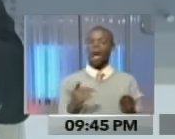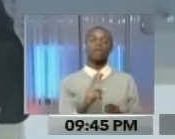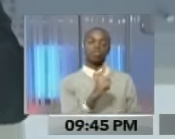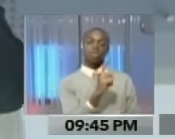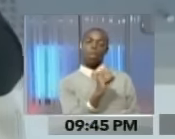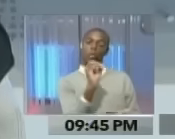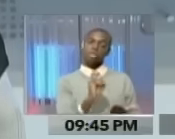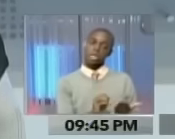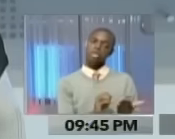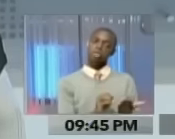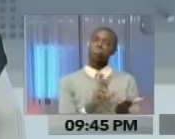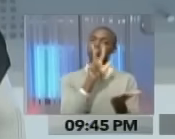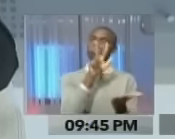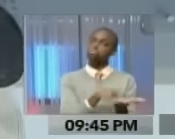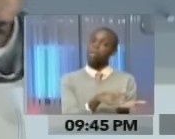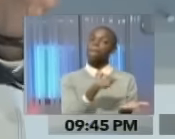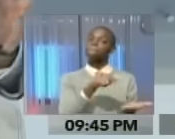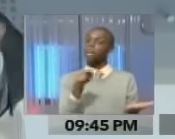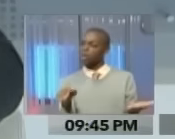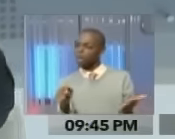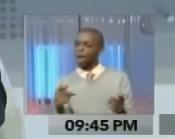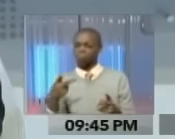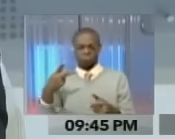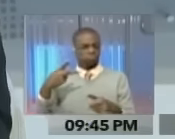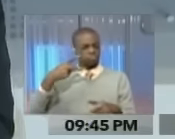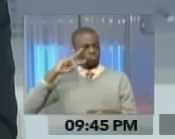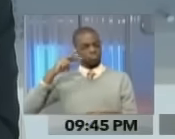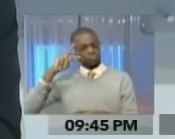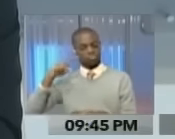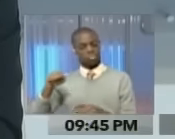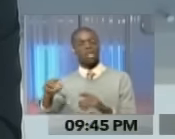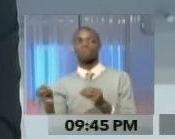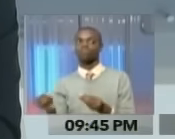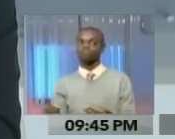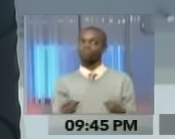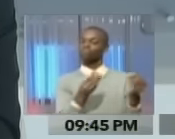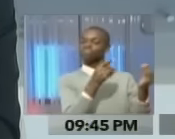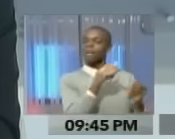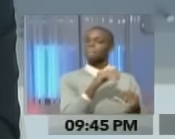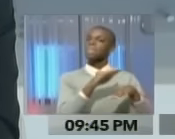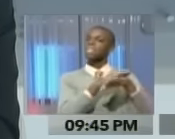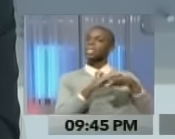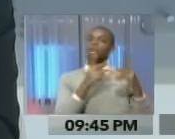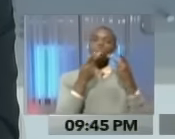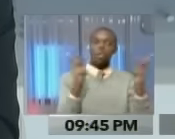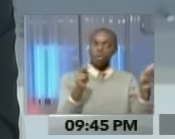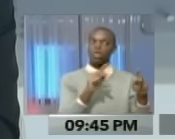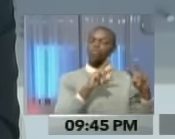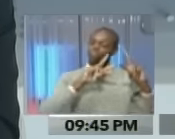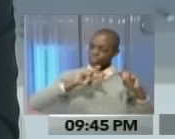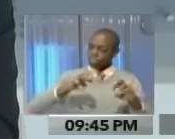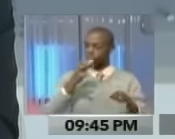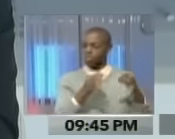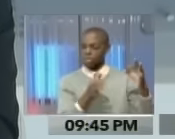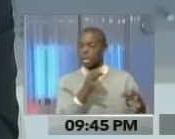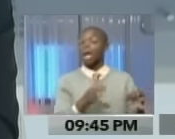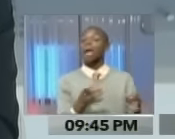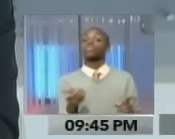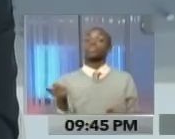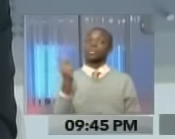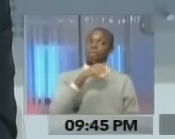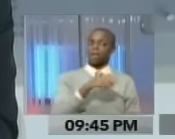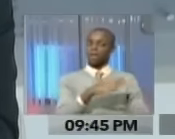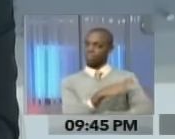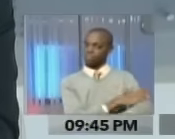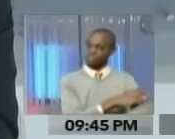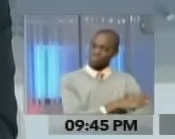interesantes allí y eso va al ministerio público reacciones eh doctor de lo que está pasando cuando también vemos algunas reacciones por parte de la derecha